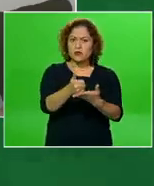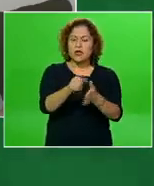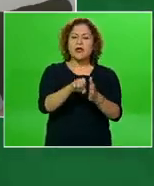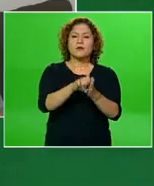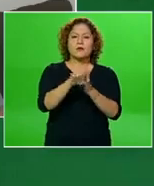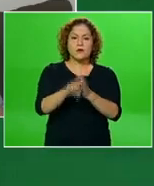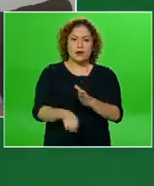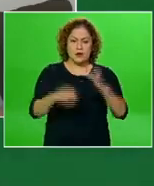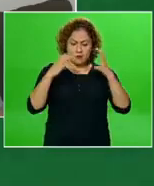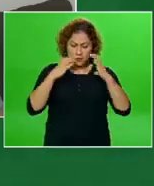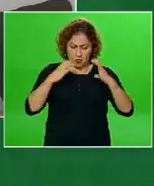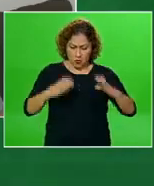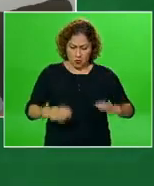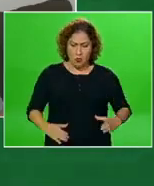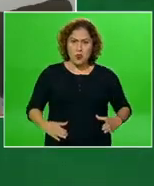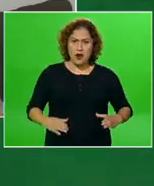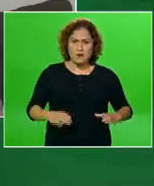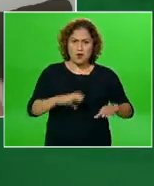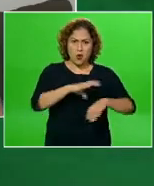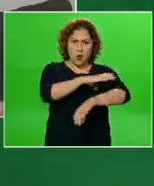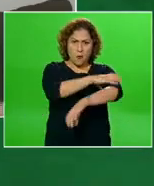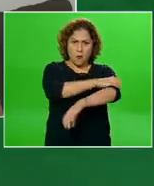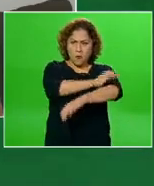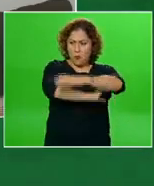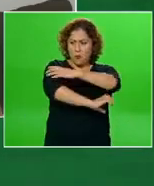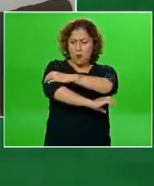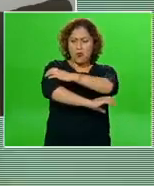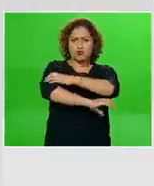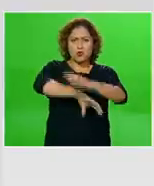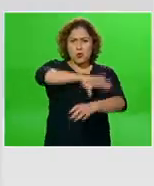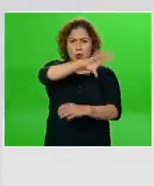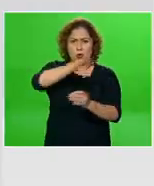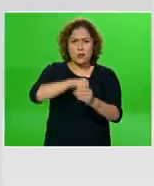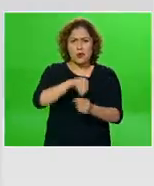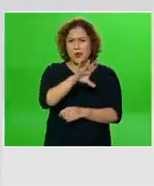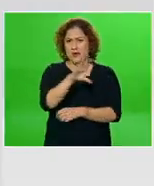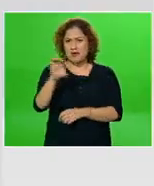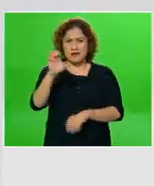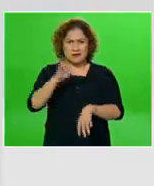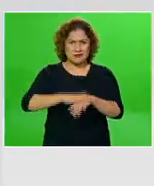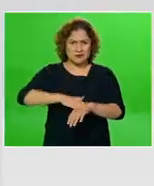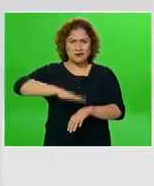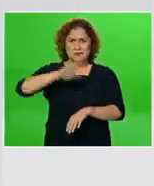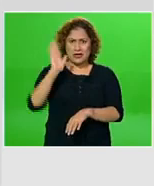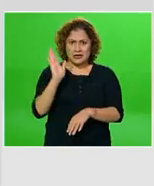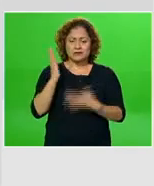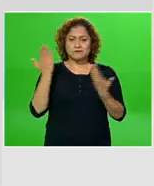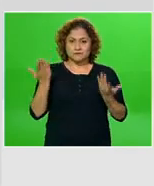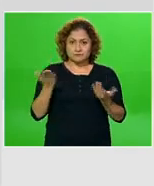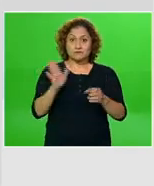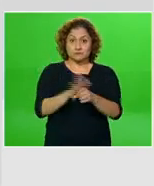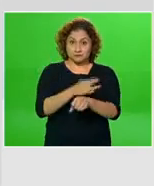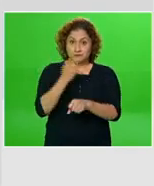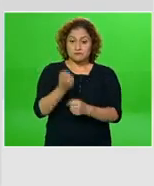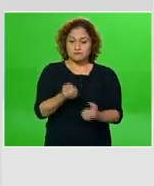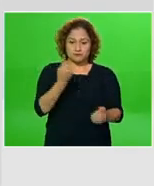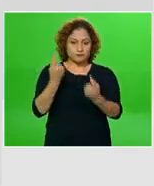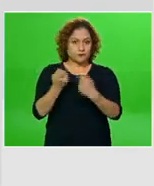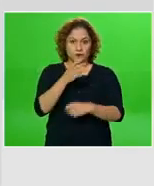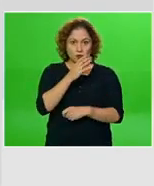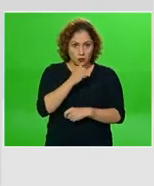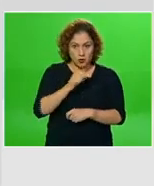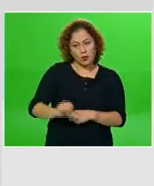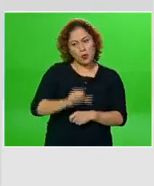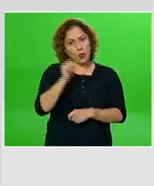músculos eso significa que podemos mover algunos o cuando unos grupos y eso es eso es bonito pensar que